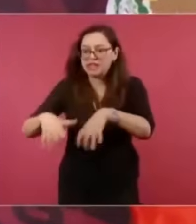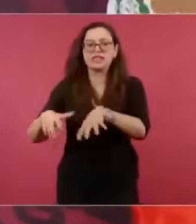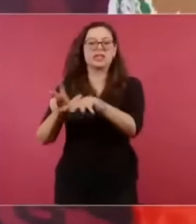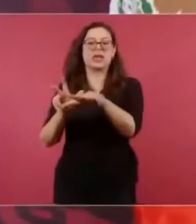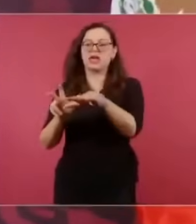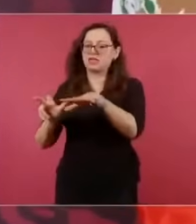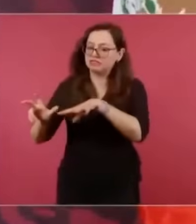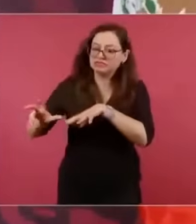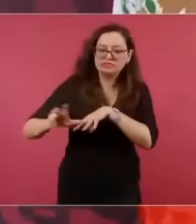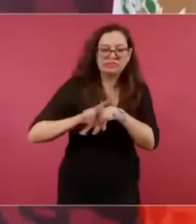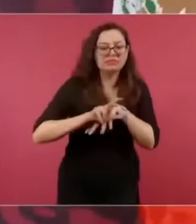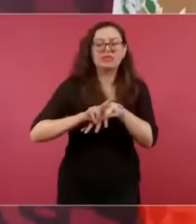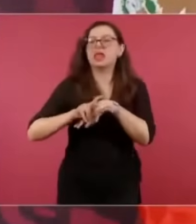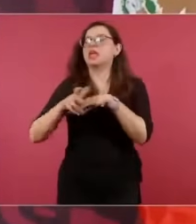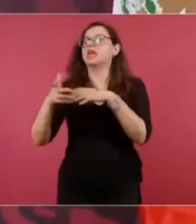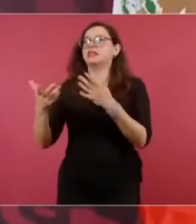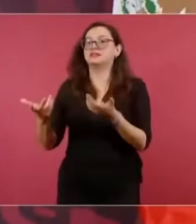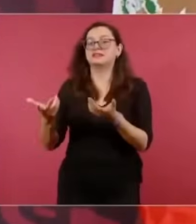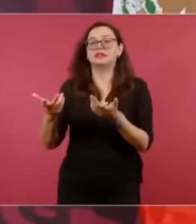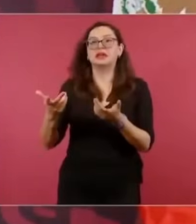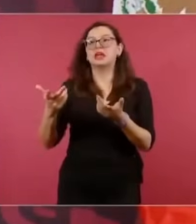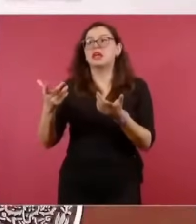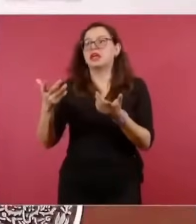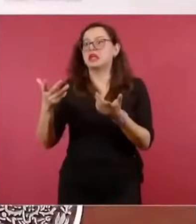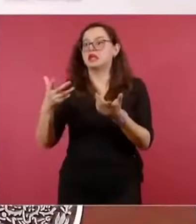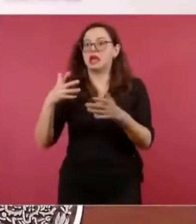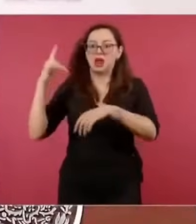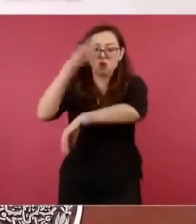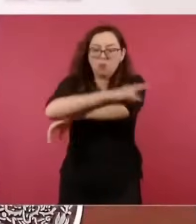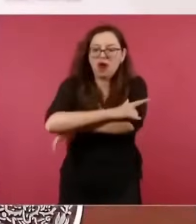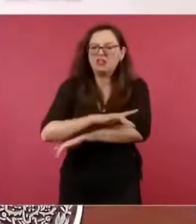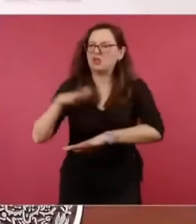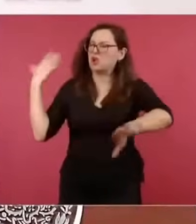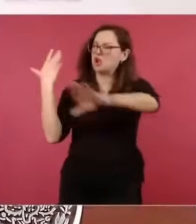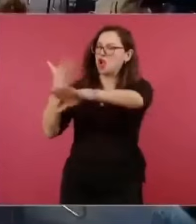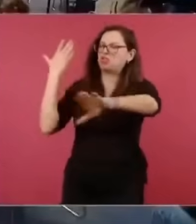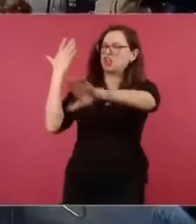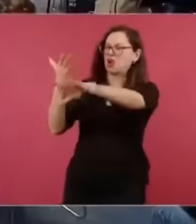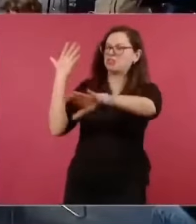que está enojado, ya se le va a pasar. Pero bueno,